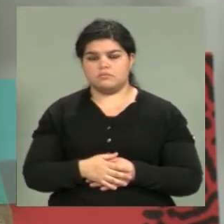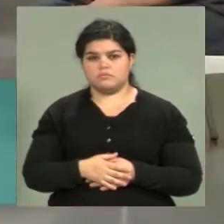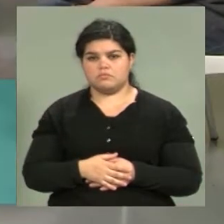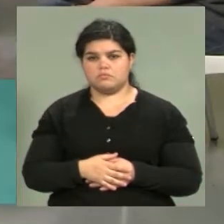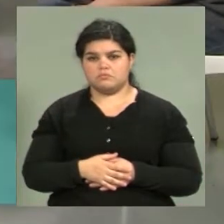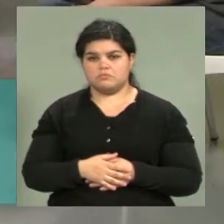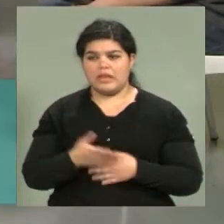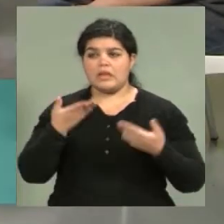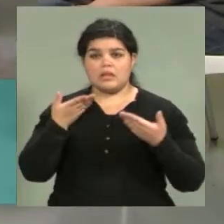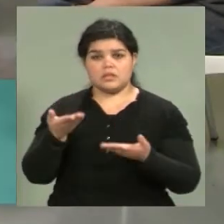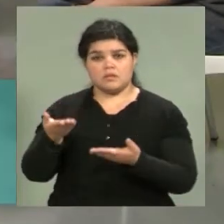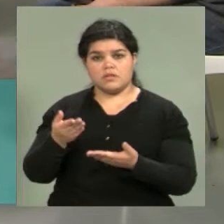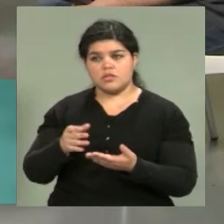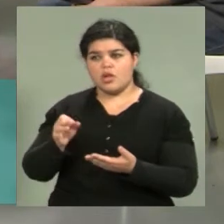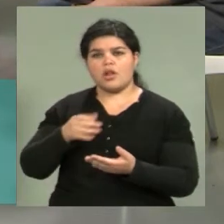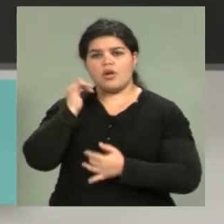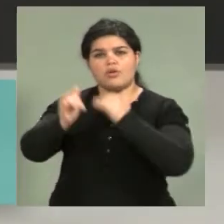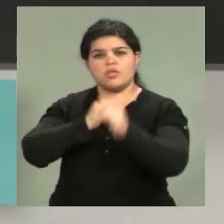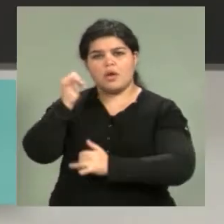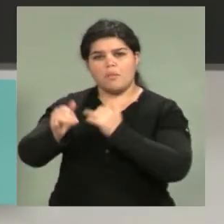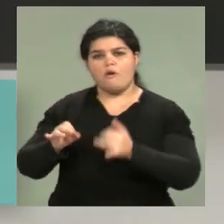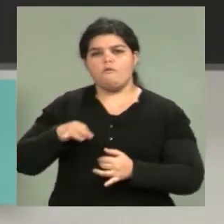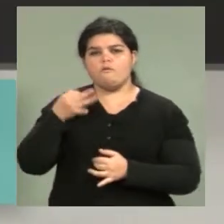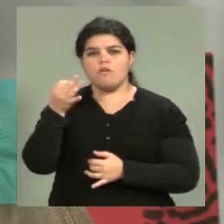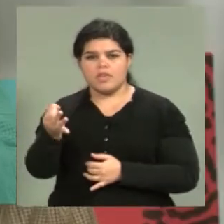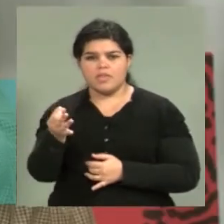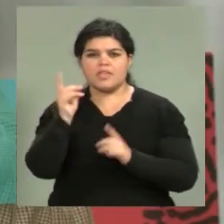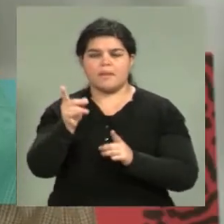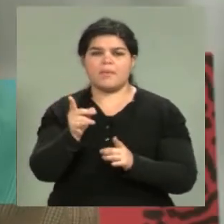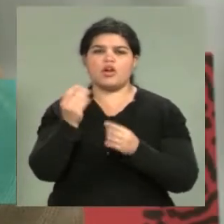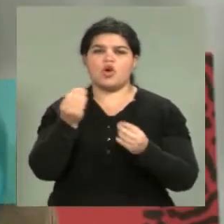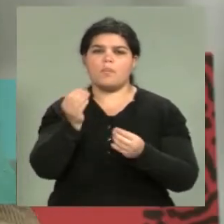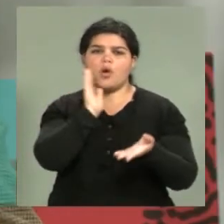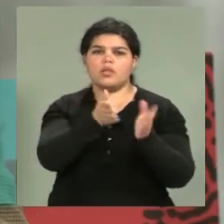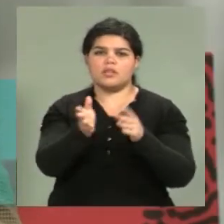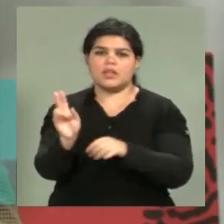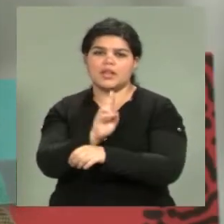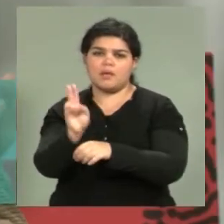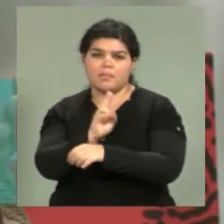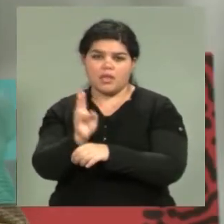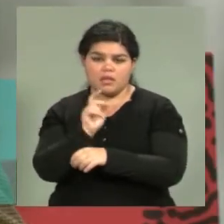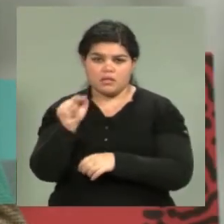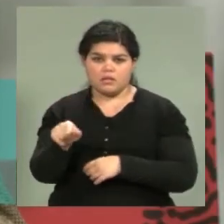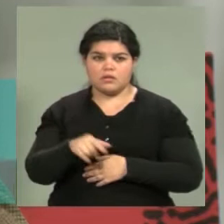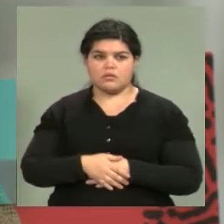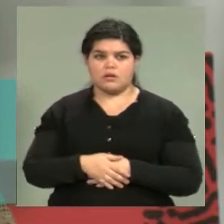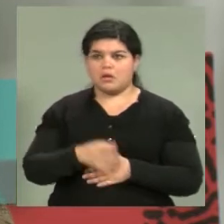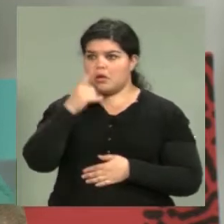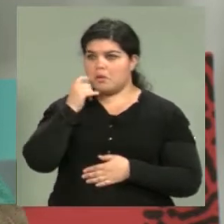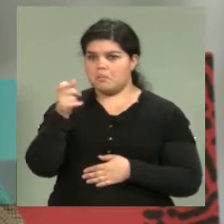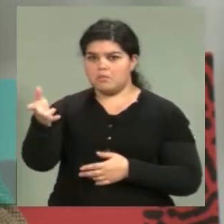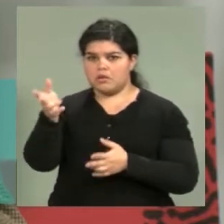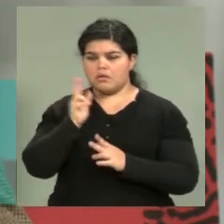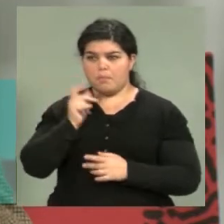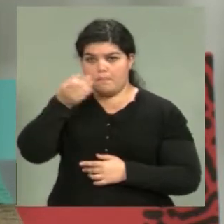incluso en el servicio le hablamos de la calidad de vida, de los cuidados paliativos, de una mejor calidad de vida, y el hombre me termina mirando,